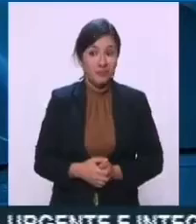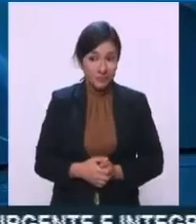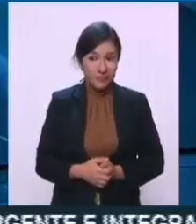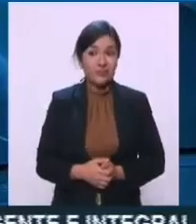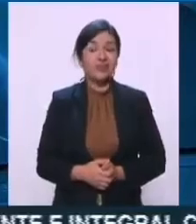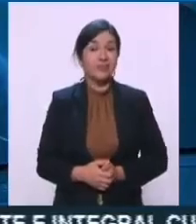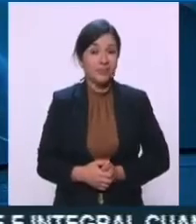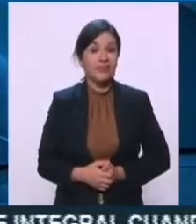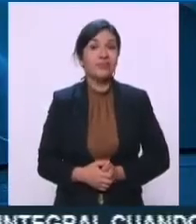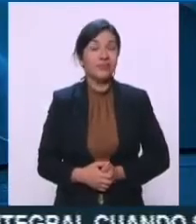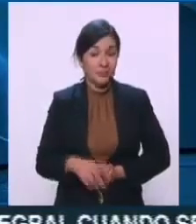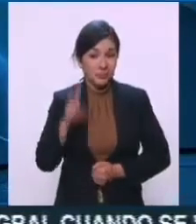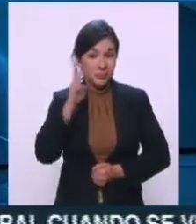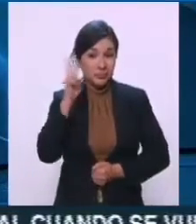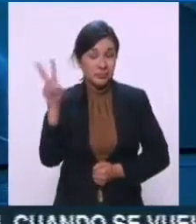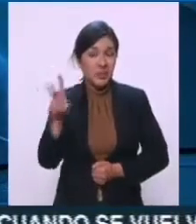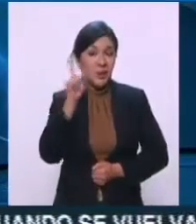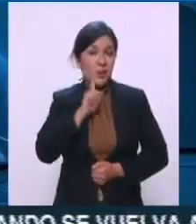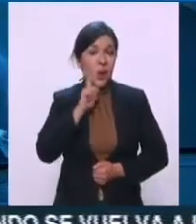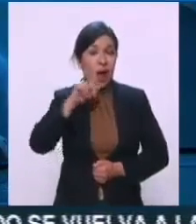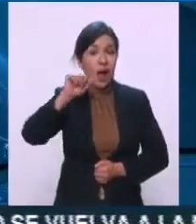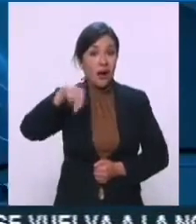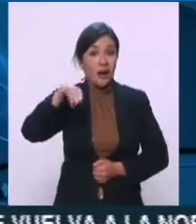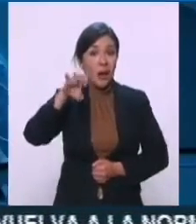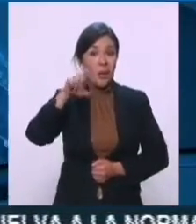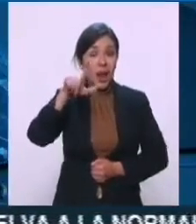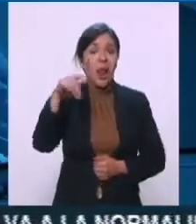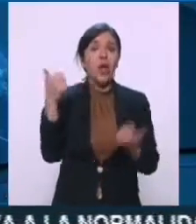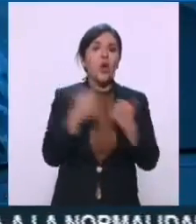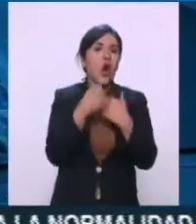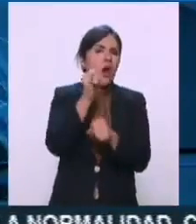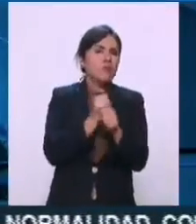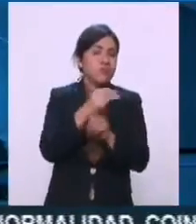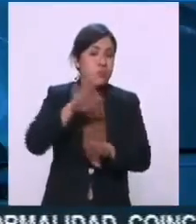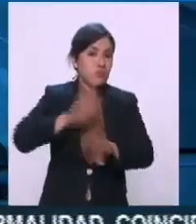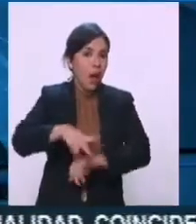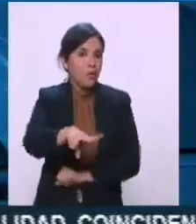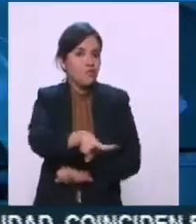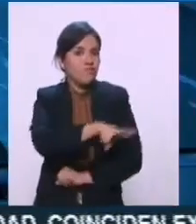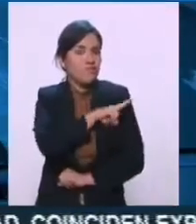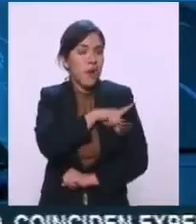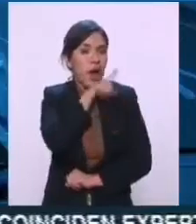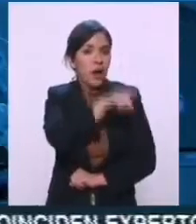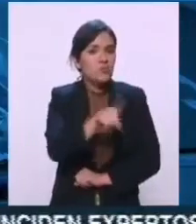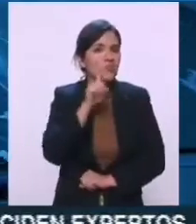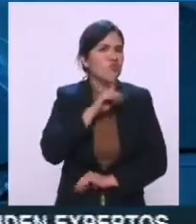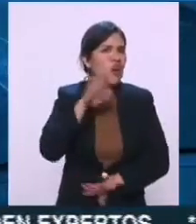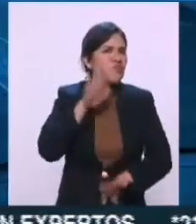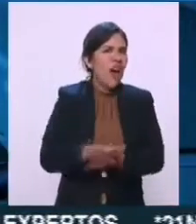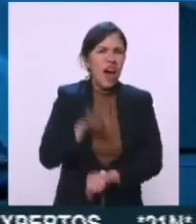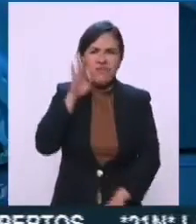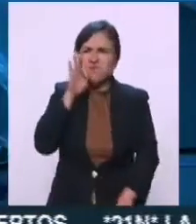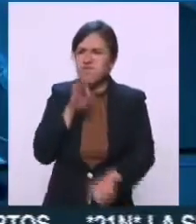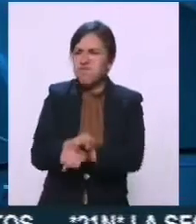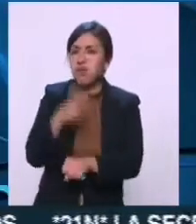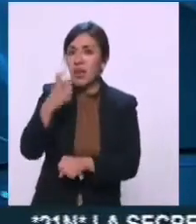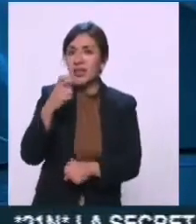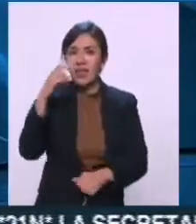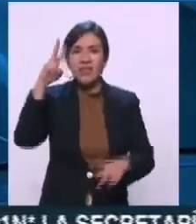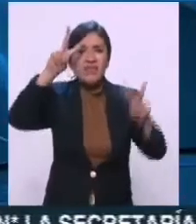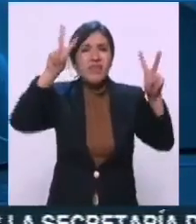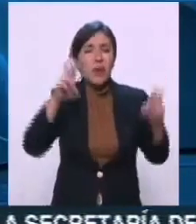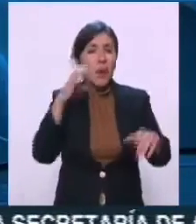ahí, Anabel, a través de una investigación muy valiente, ella ha sido periodista que ha cubierto el tema del crimen